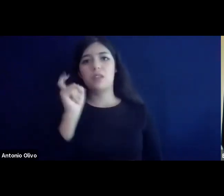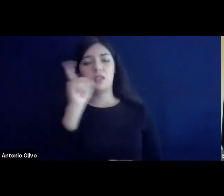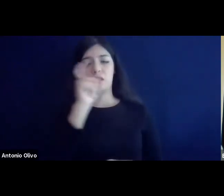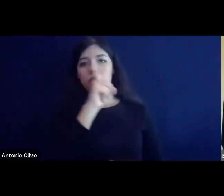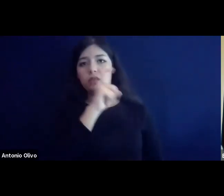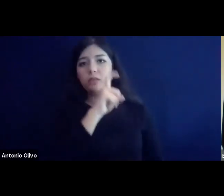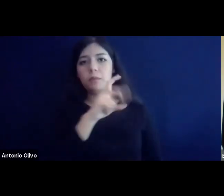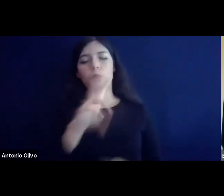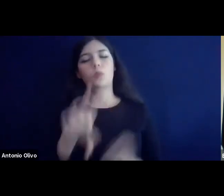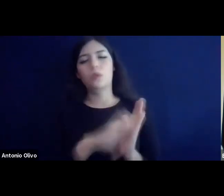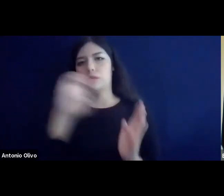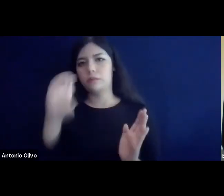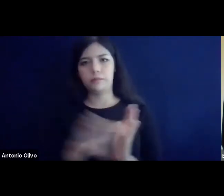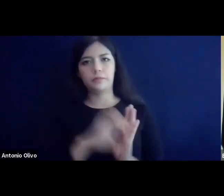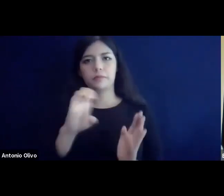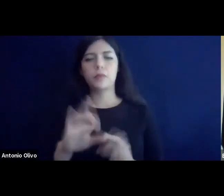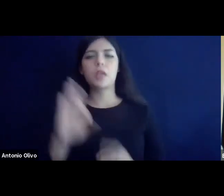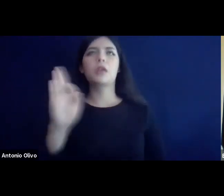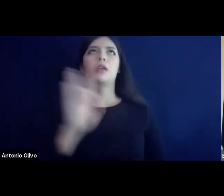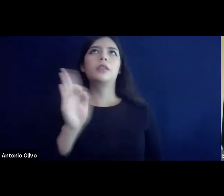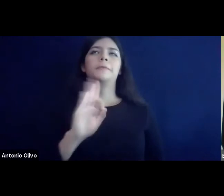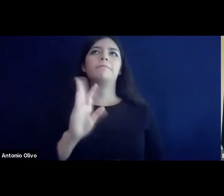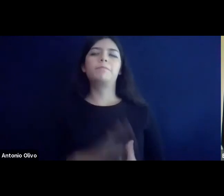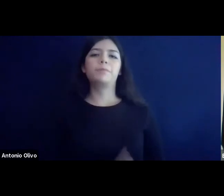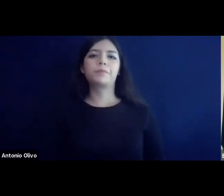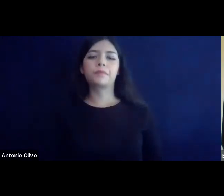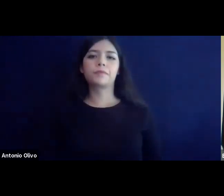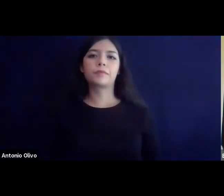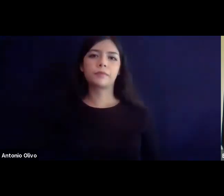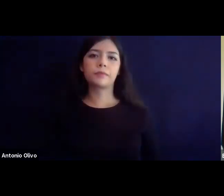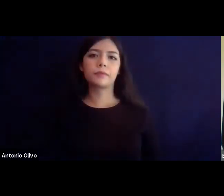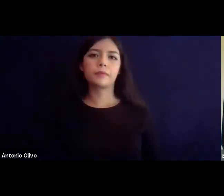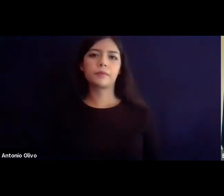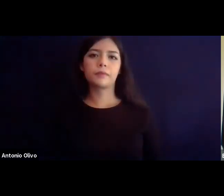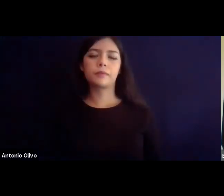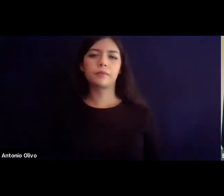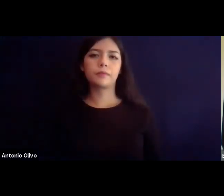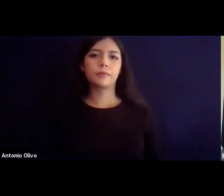en la oficina, pues yo estaba en una institución donde había hecho la primaria.